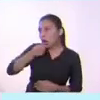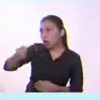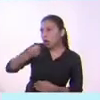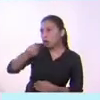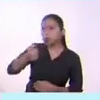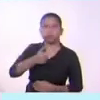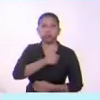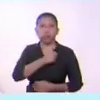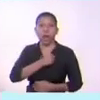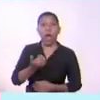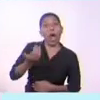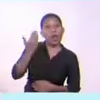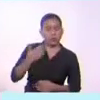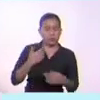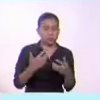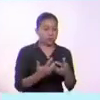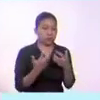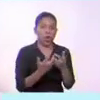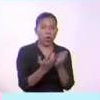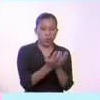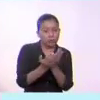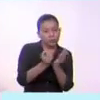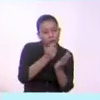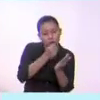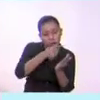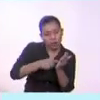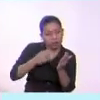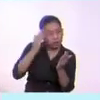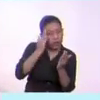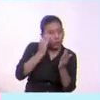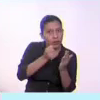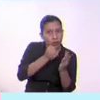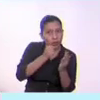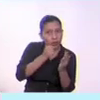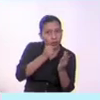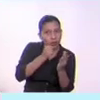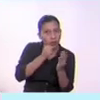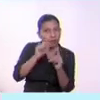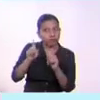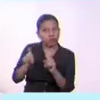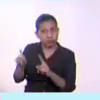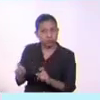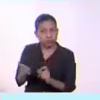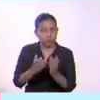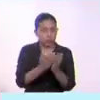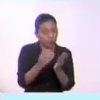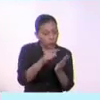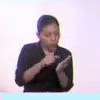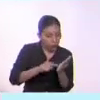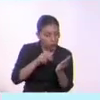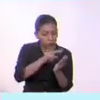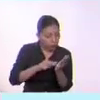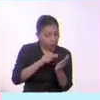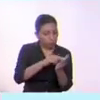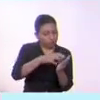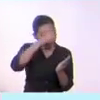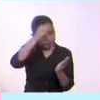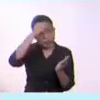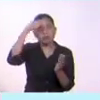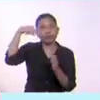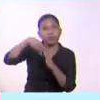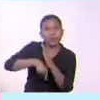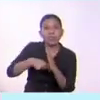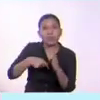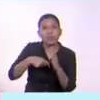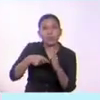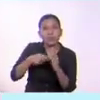informarse lo suficiente para conducir una entrevista no estructurada o una entrevista a profundidad,